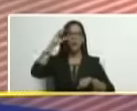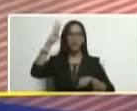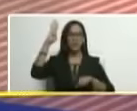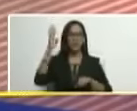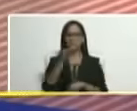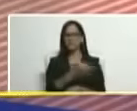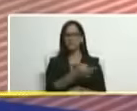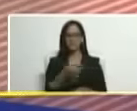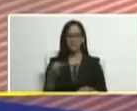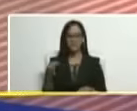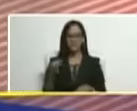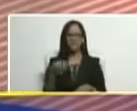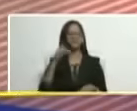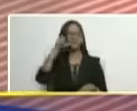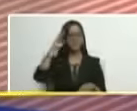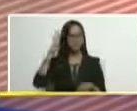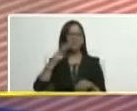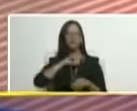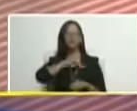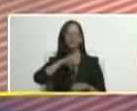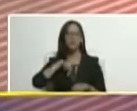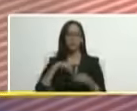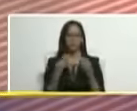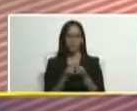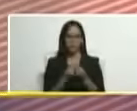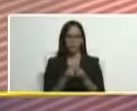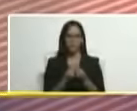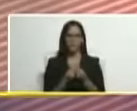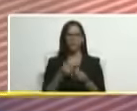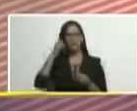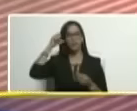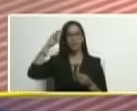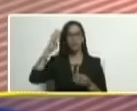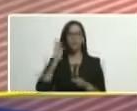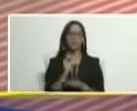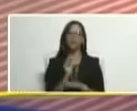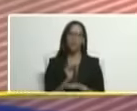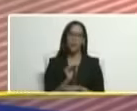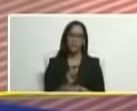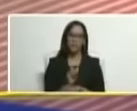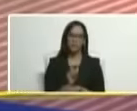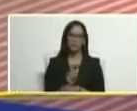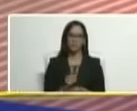perfecto. Dios con nosotros. Dios me protege.